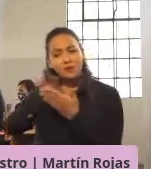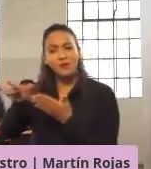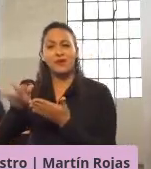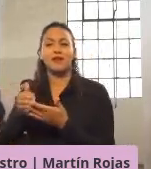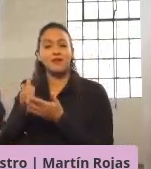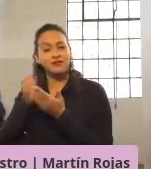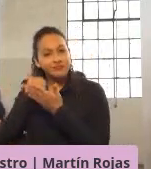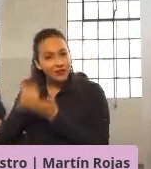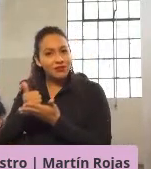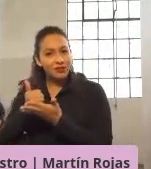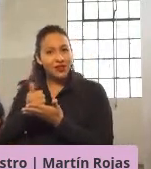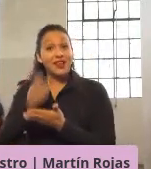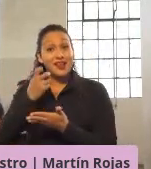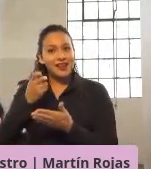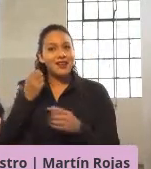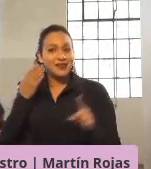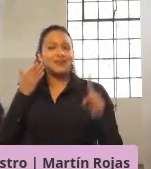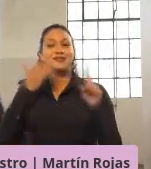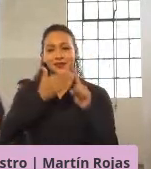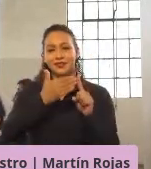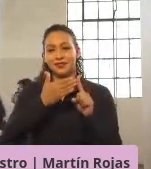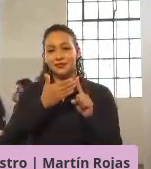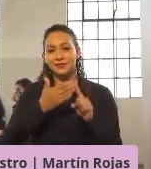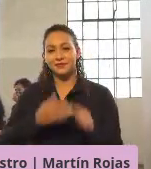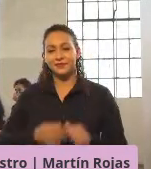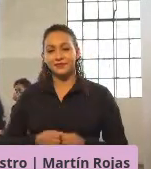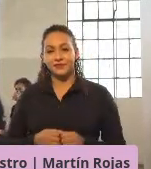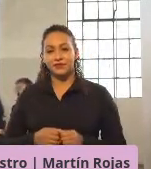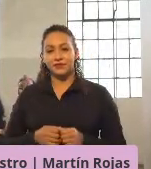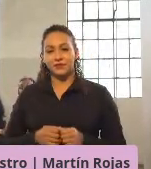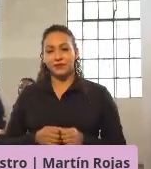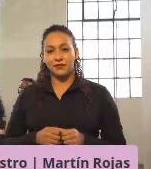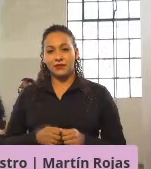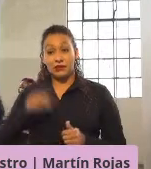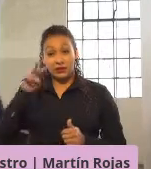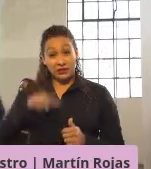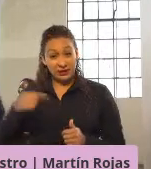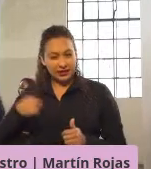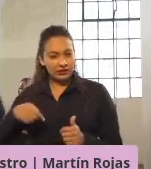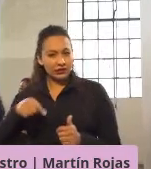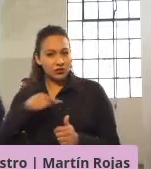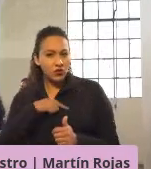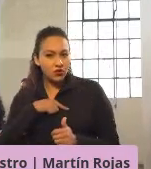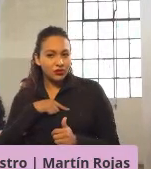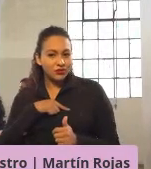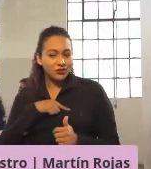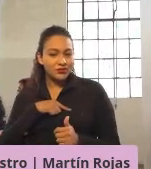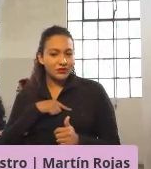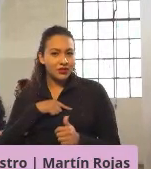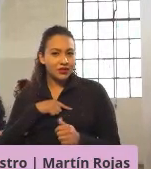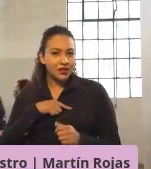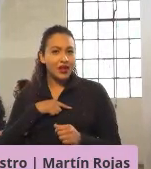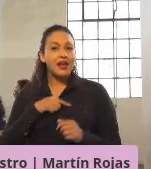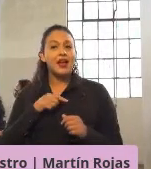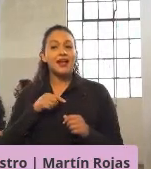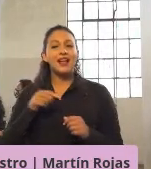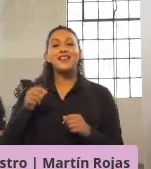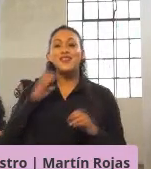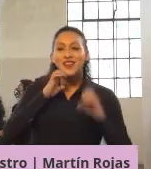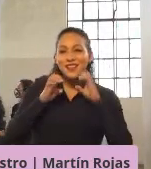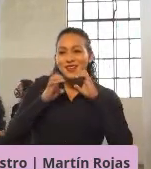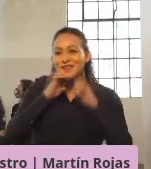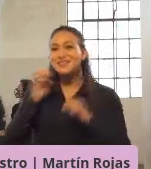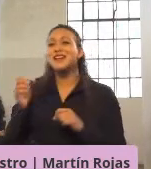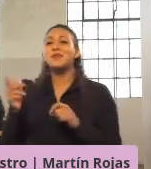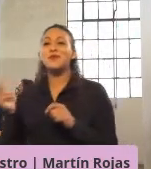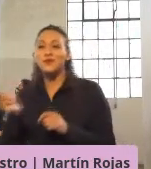¿Qué hora? Venga. No, pero fue muy, o sea, para nosotras eso en específico fue precioso porque hicimos entrevistas, nos dividimos las